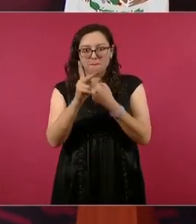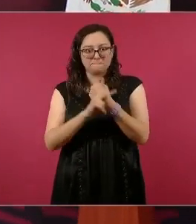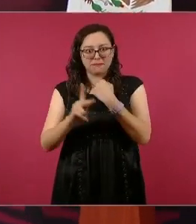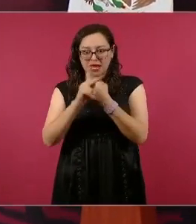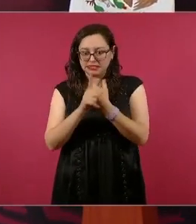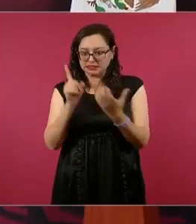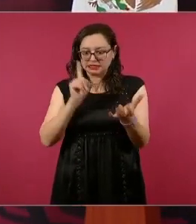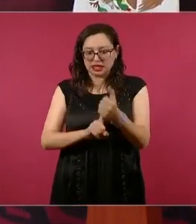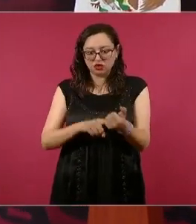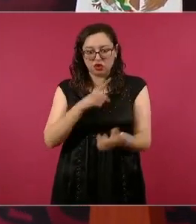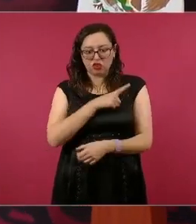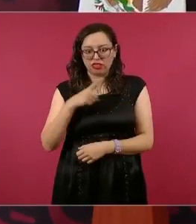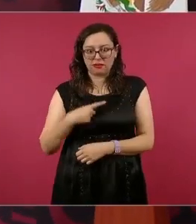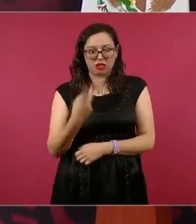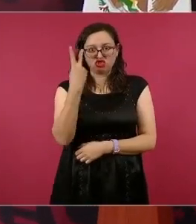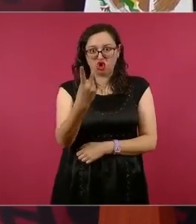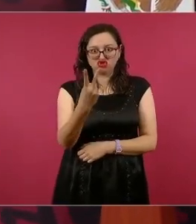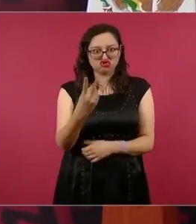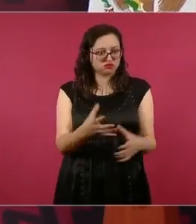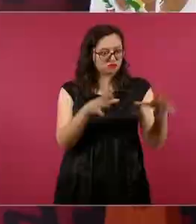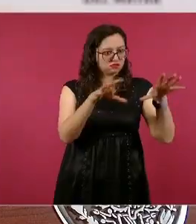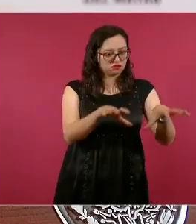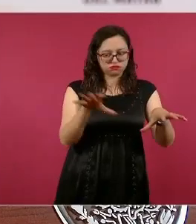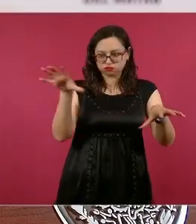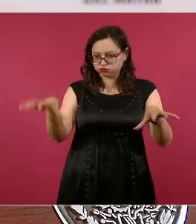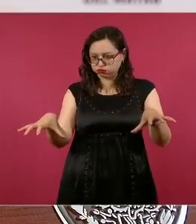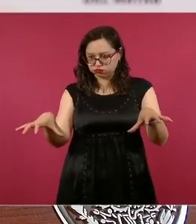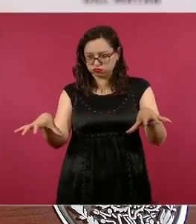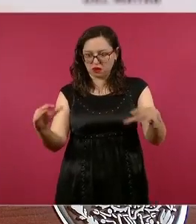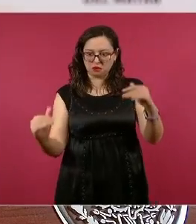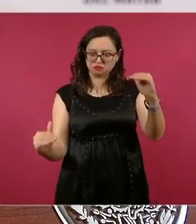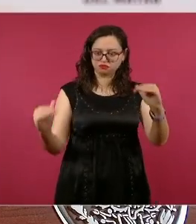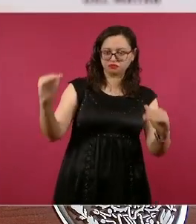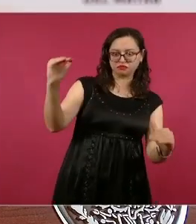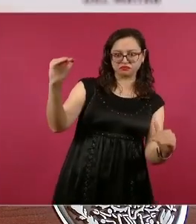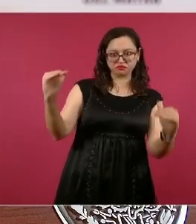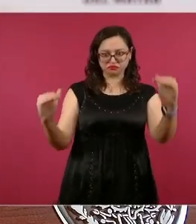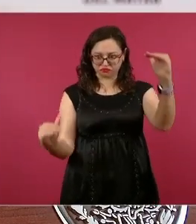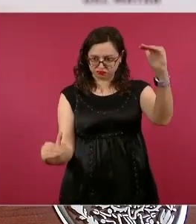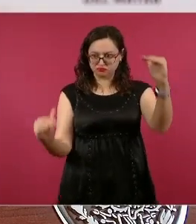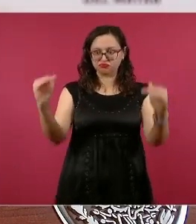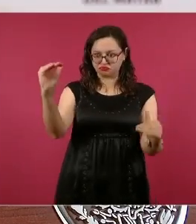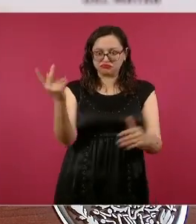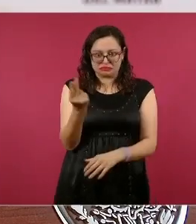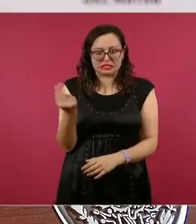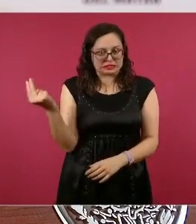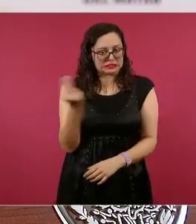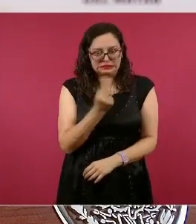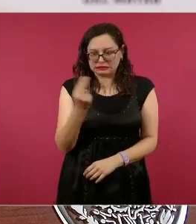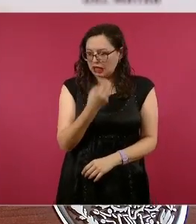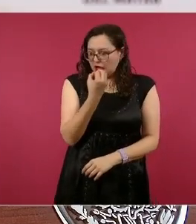para tener una auténtica democracia con libertades.